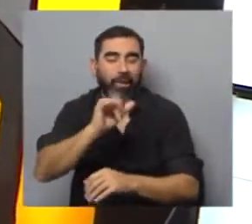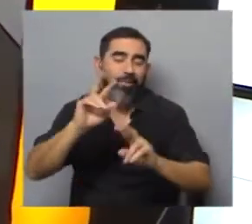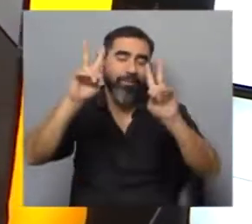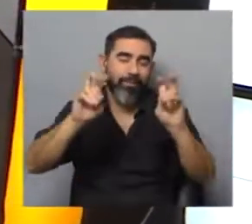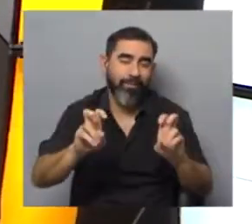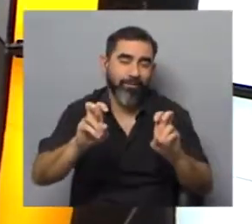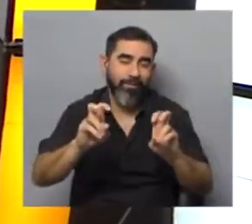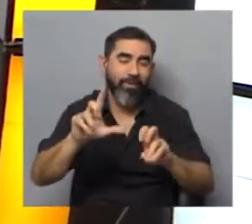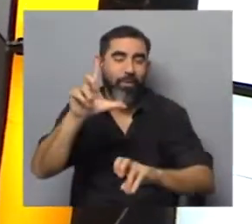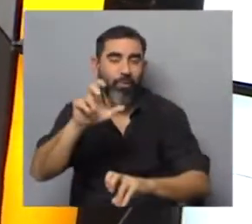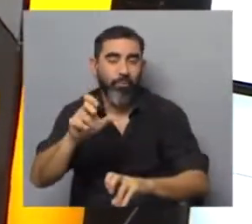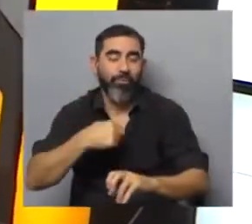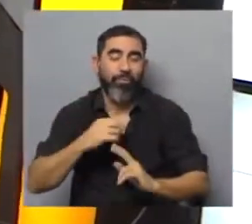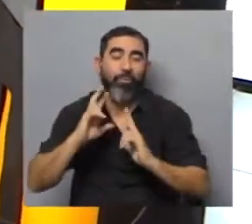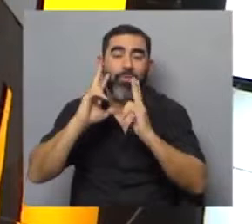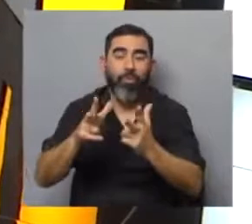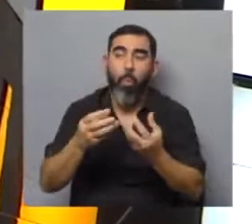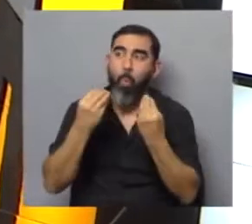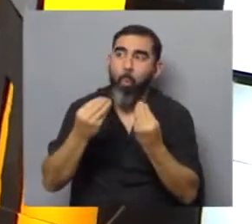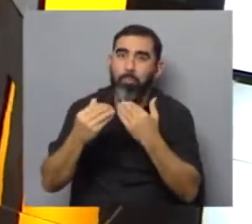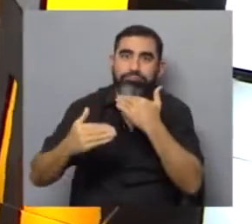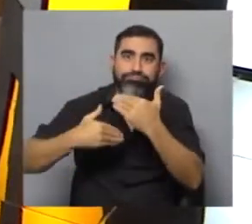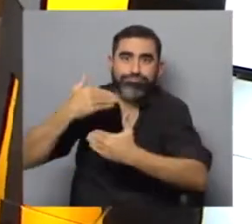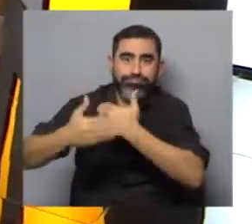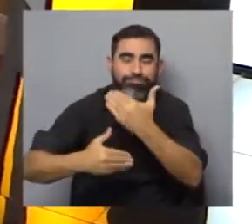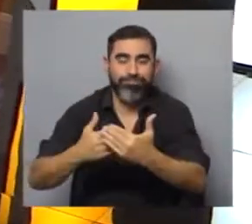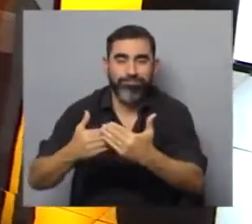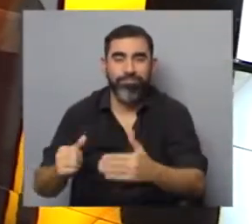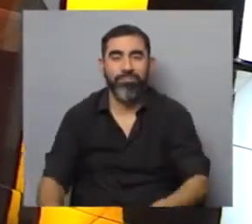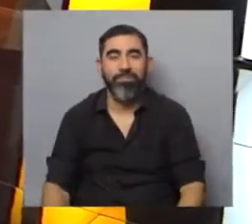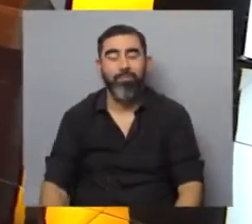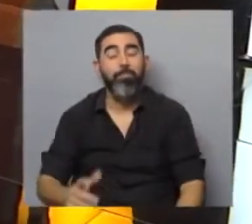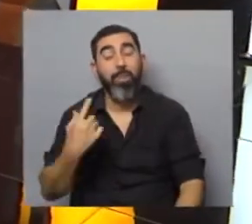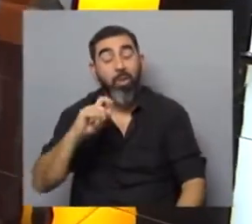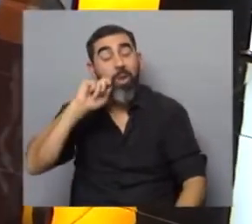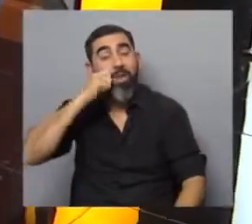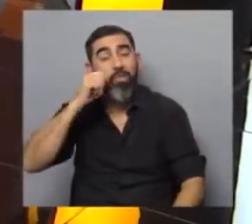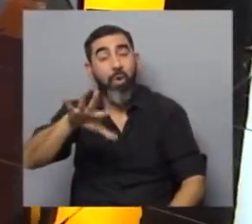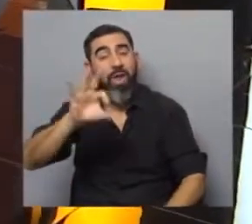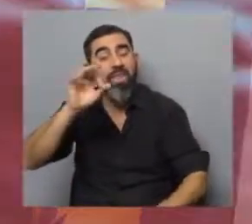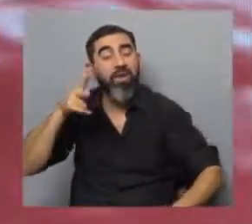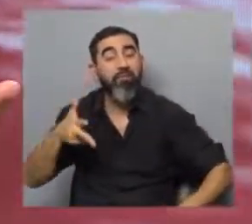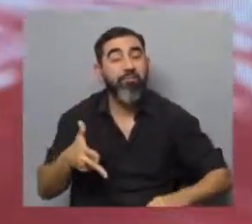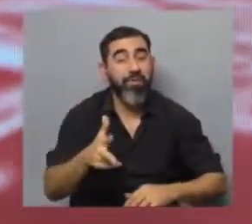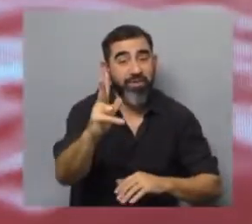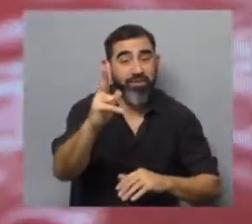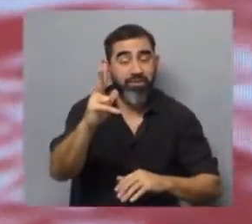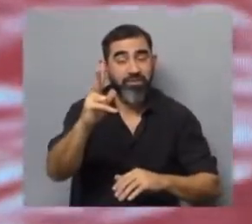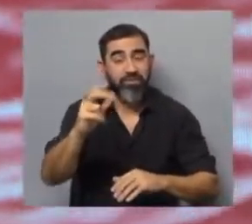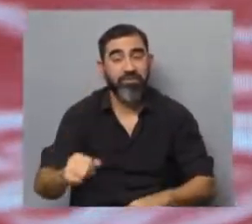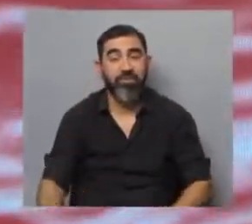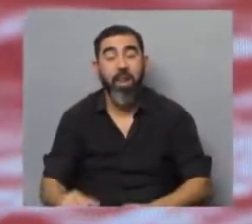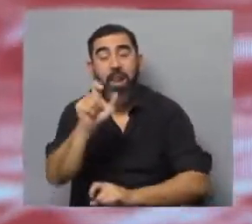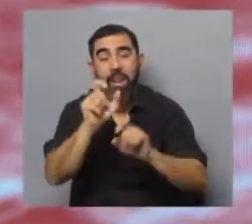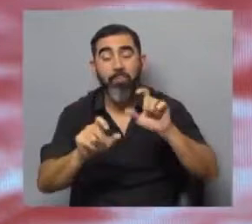que obviamente yo digo, wow, ¿cómo escaló esto? Lo lindo es que se eligió una fecha y que la